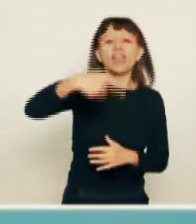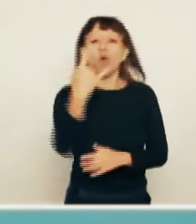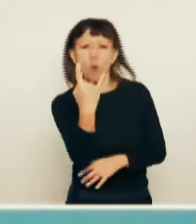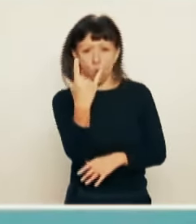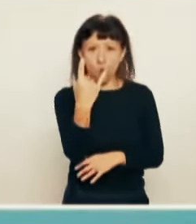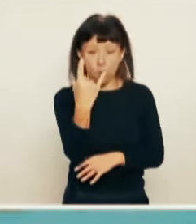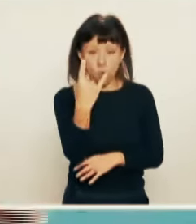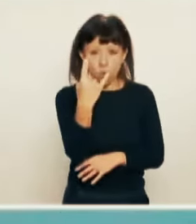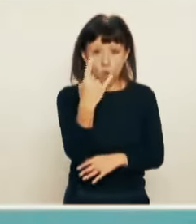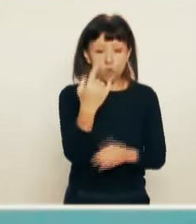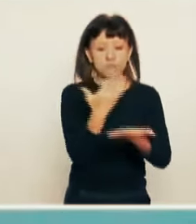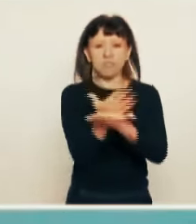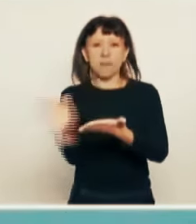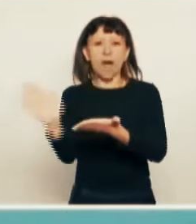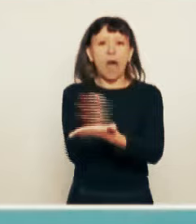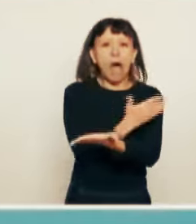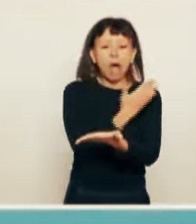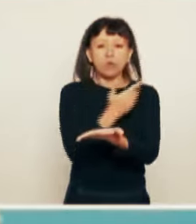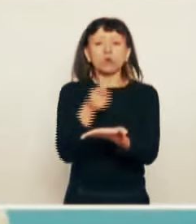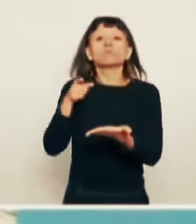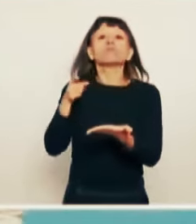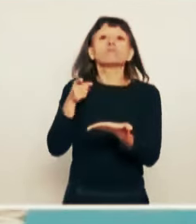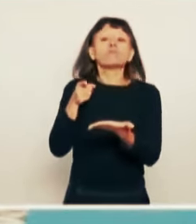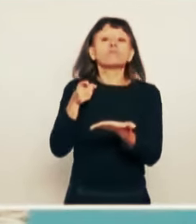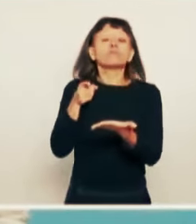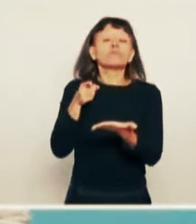prepagas en el otro decreto y retomar